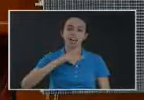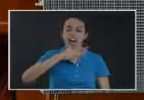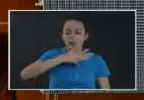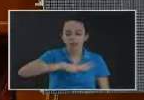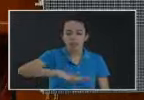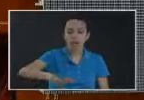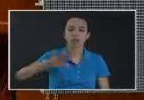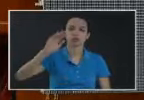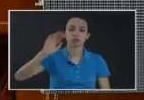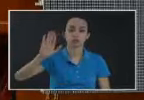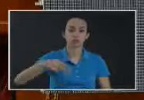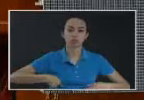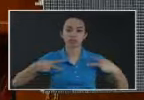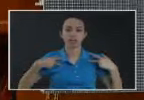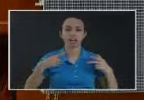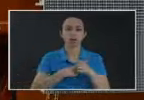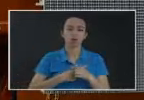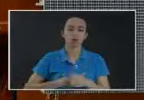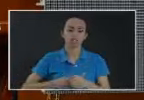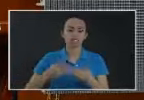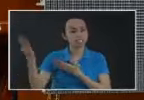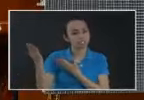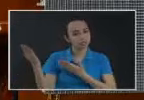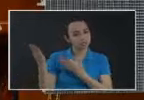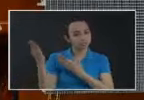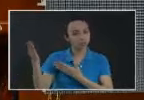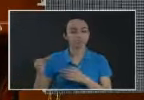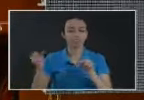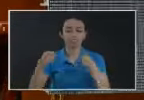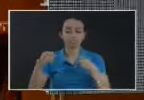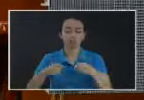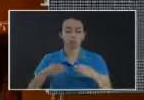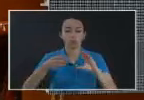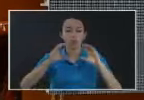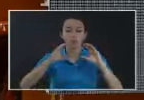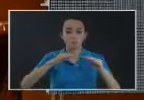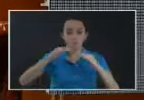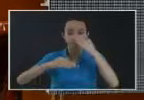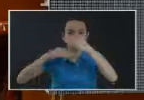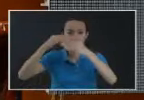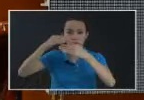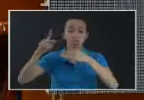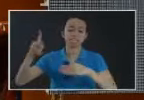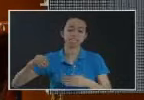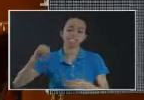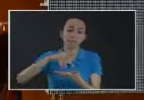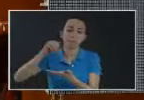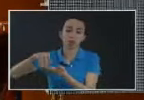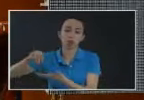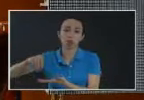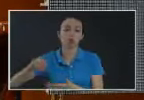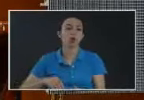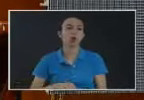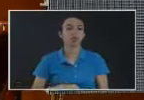dura servidumbre en hacer barro y ladrillo y en toda labor del campo y en todo